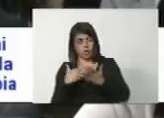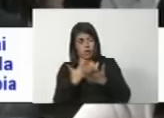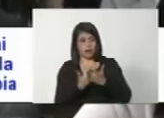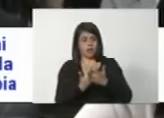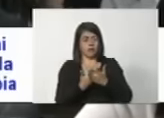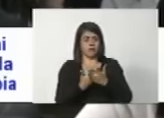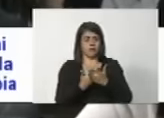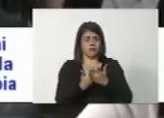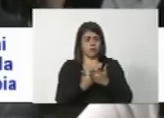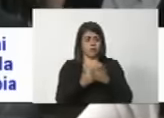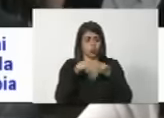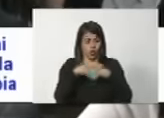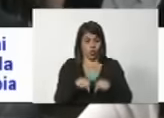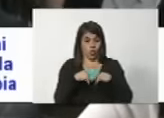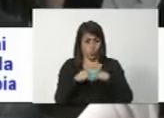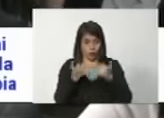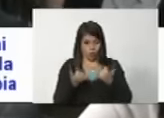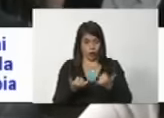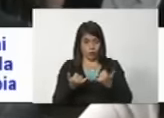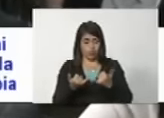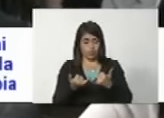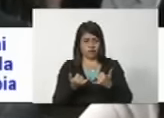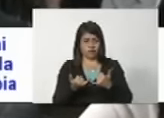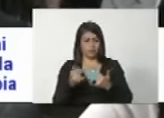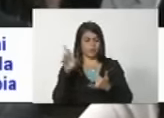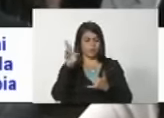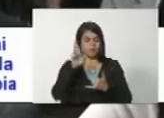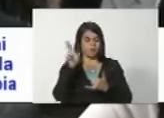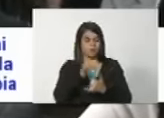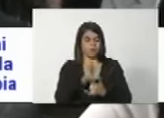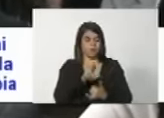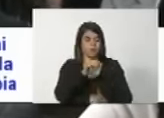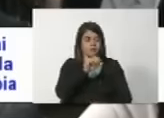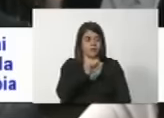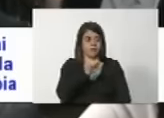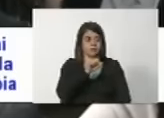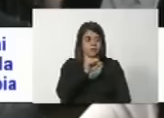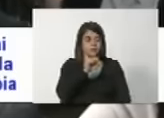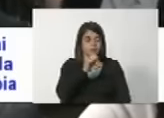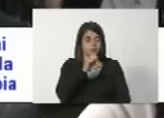hasta los actuales momentos en la República de Benín,